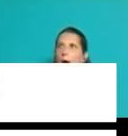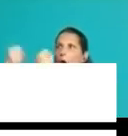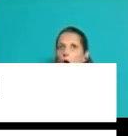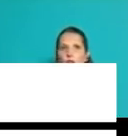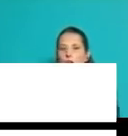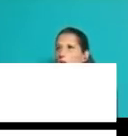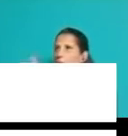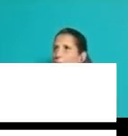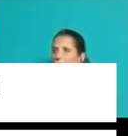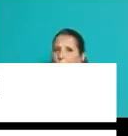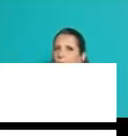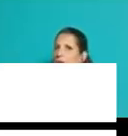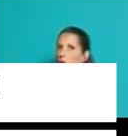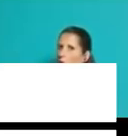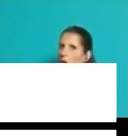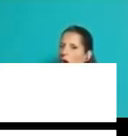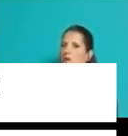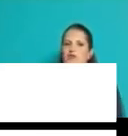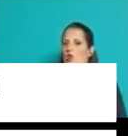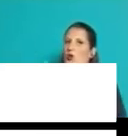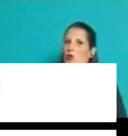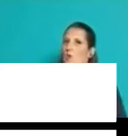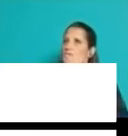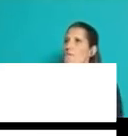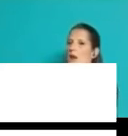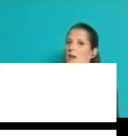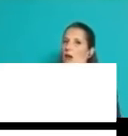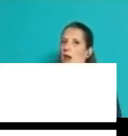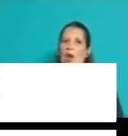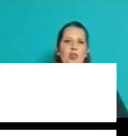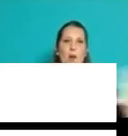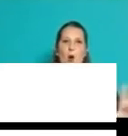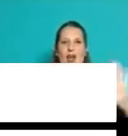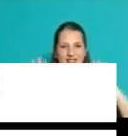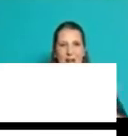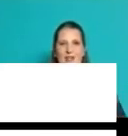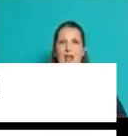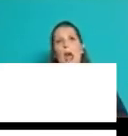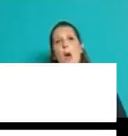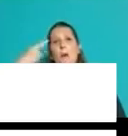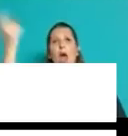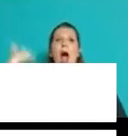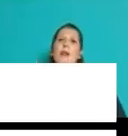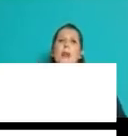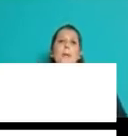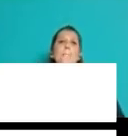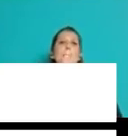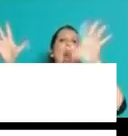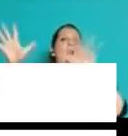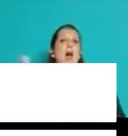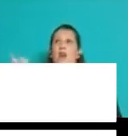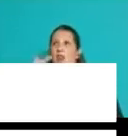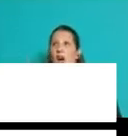jaque la institucionalidad de nuestra democracia. Ya no creemos en las soluciones mágicas, porque sabemos